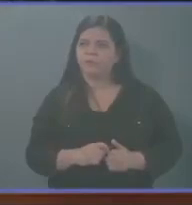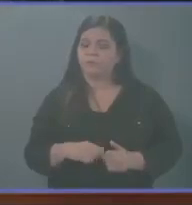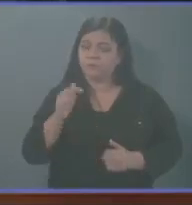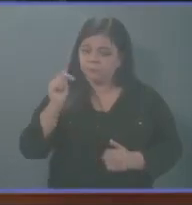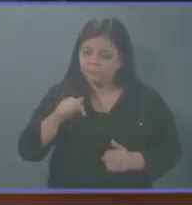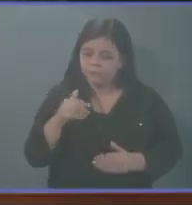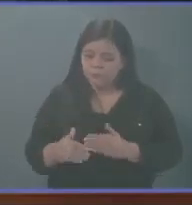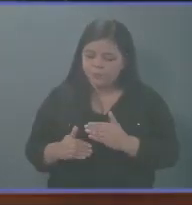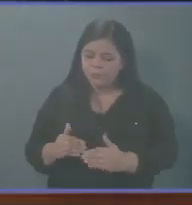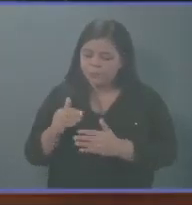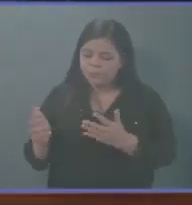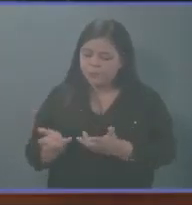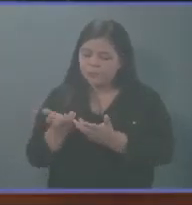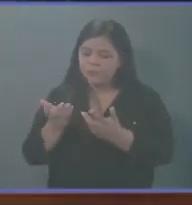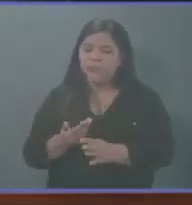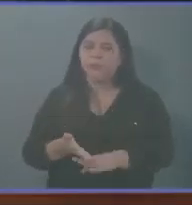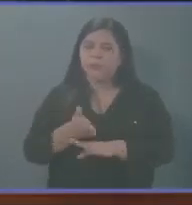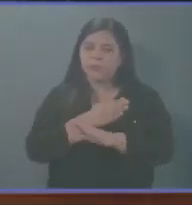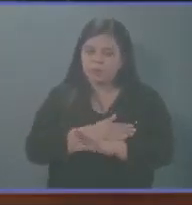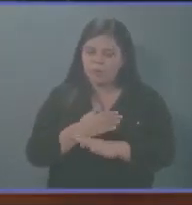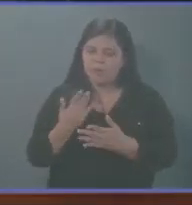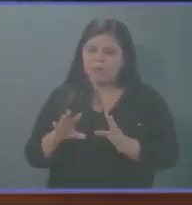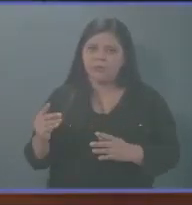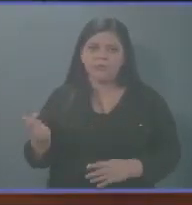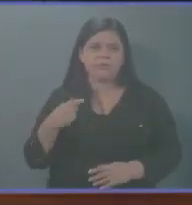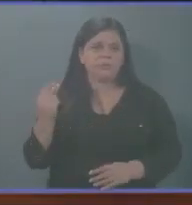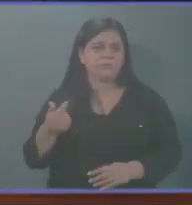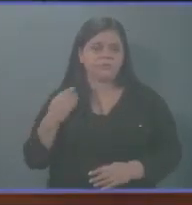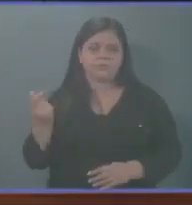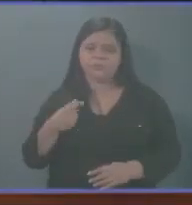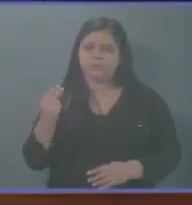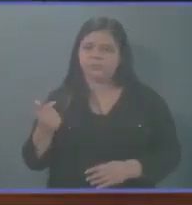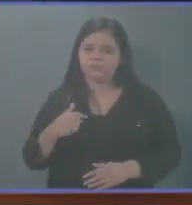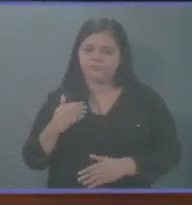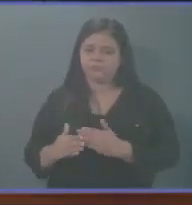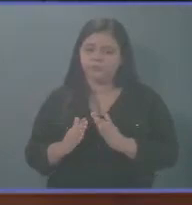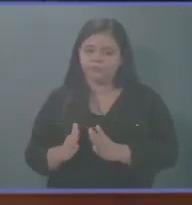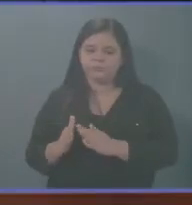esta investigación fue armada a la carrera.